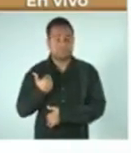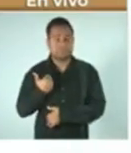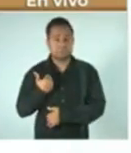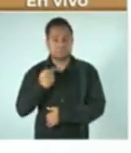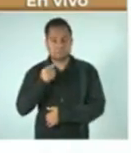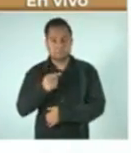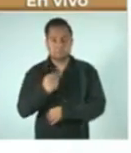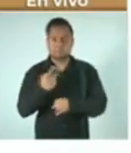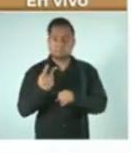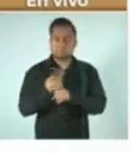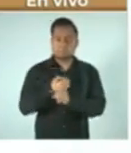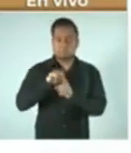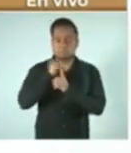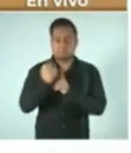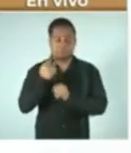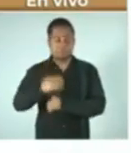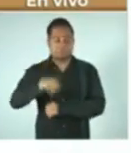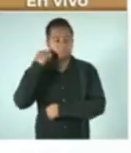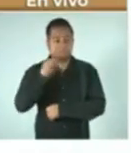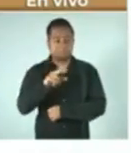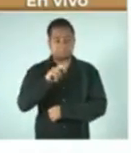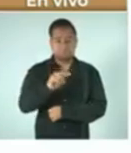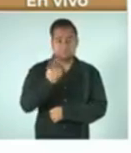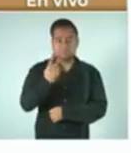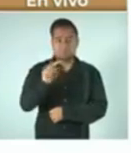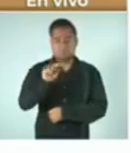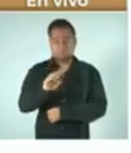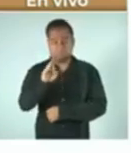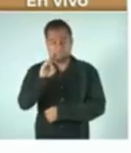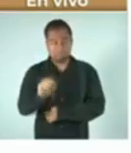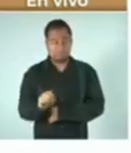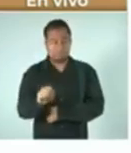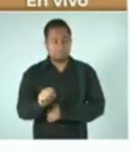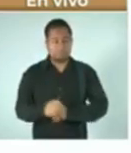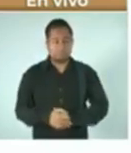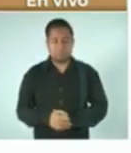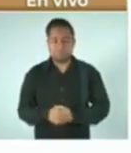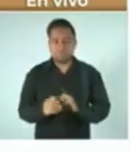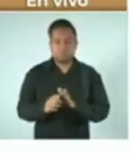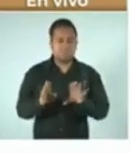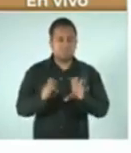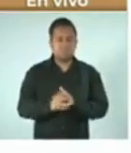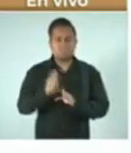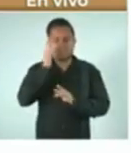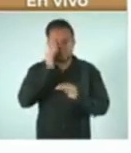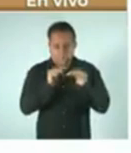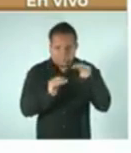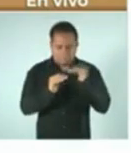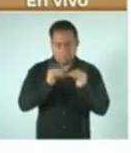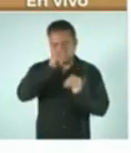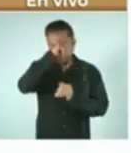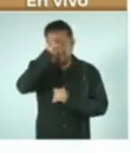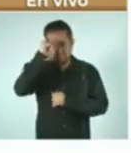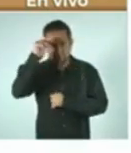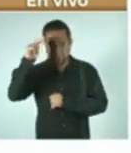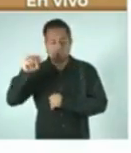tuvimos esta situación, Oaxaca 82.9, muy pegados de Nayarit,